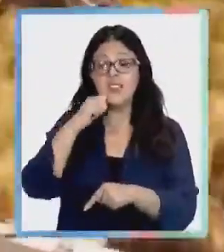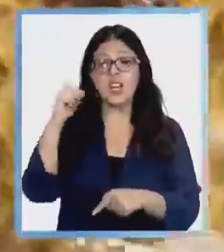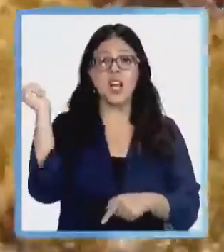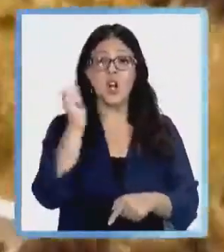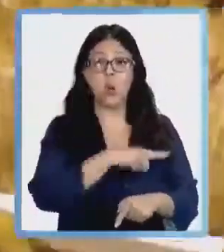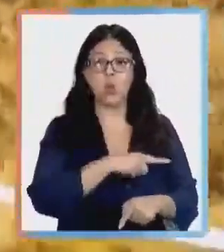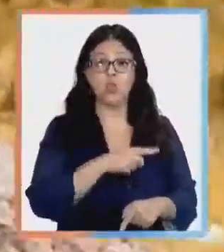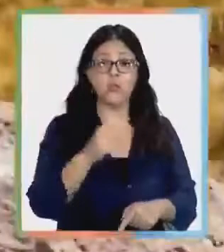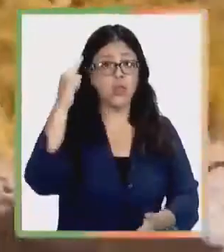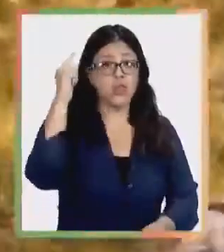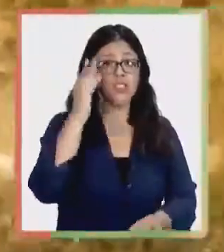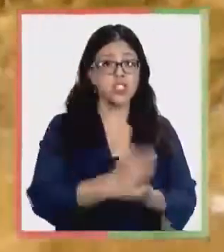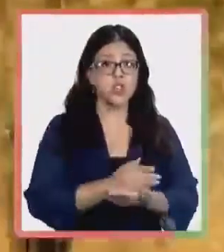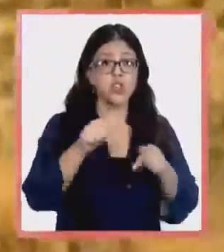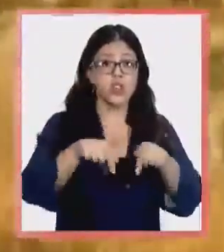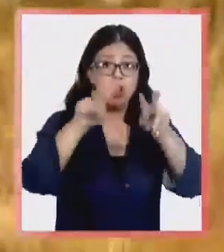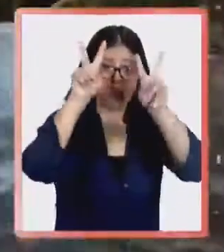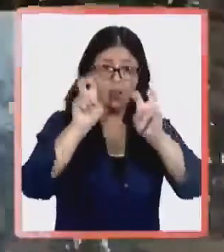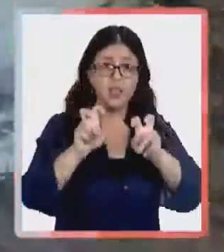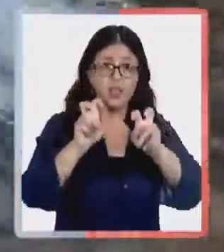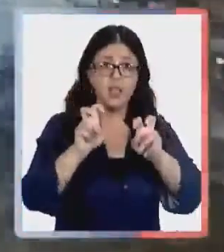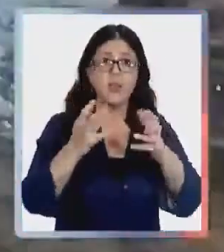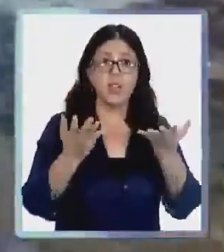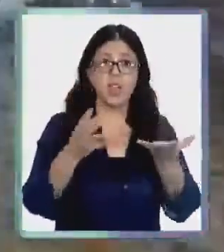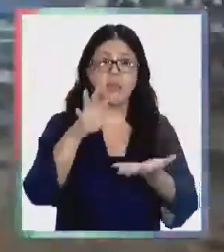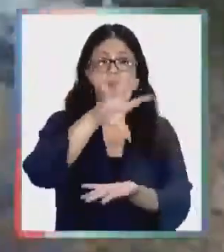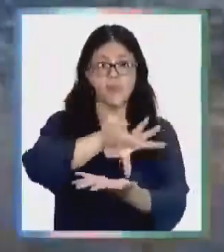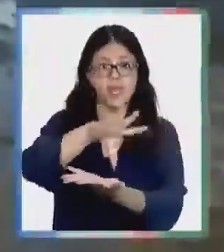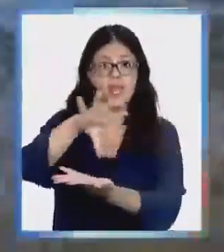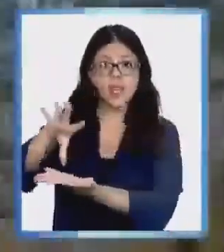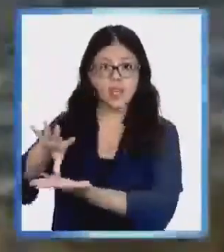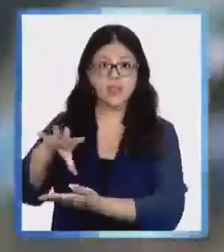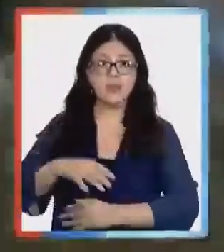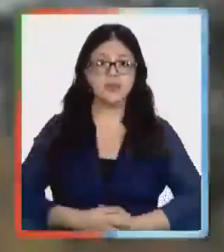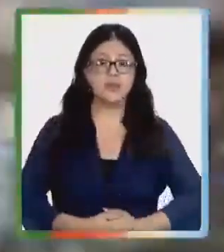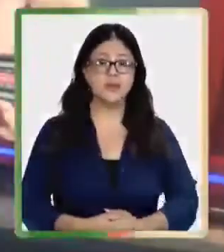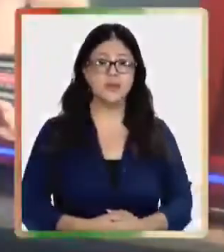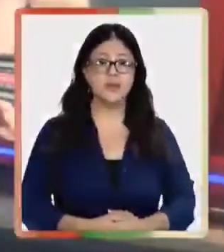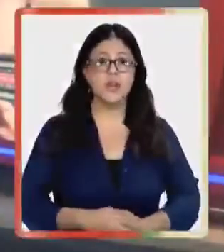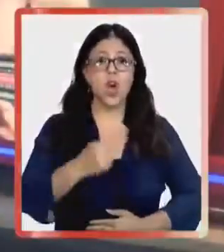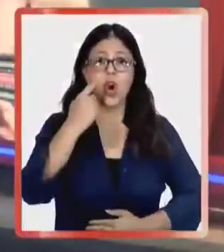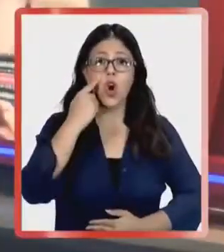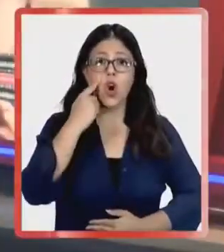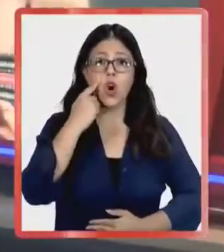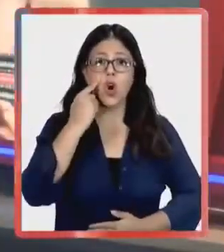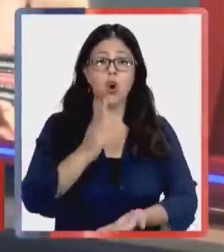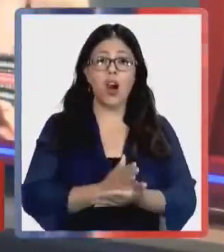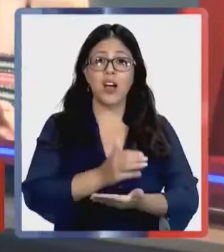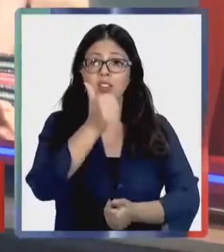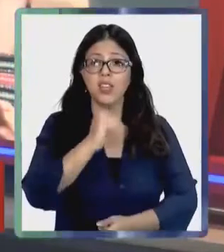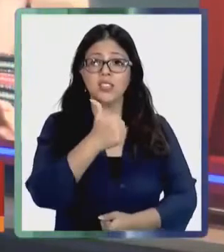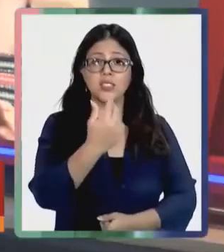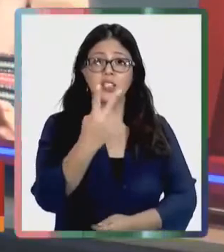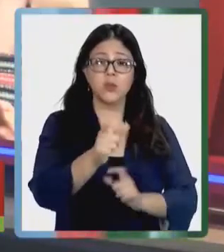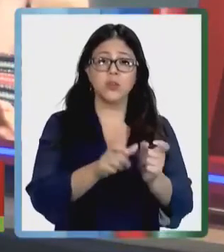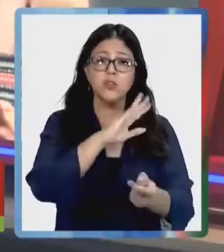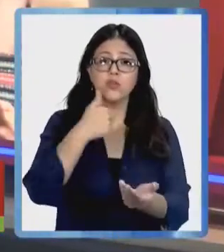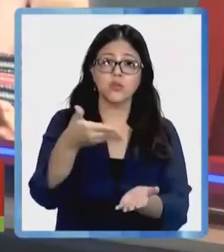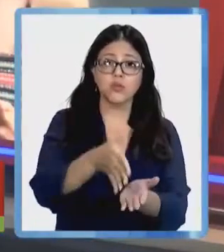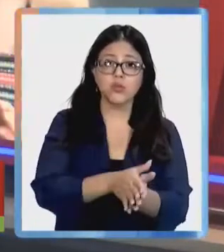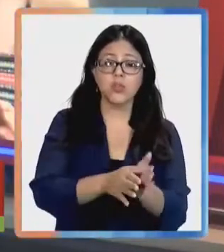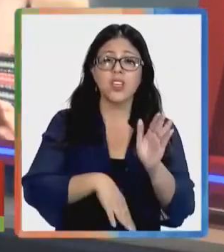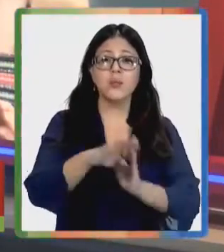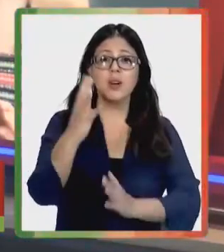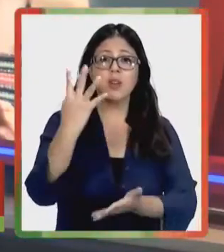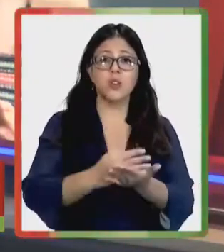última palabra sobre este asunto de implicancia bilateral. Mucha atención, en el último día 62